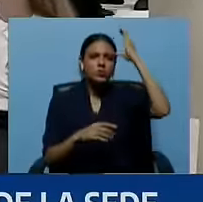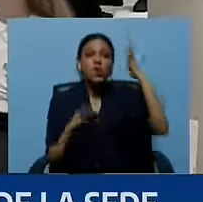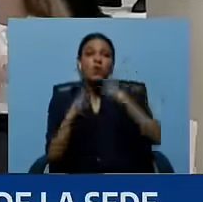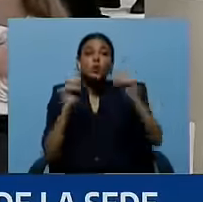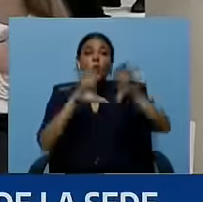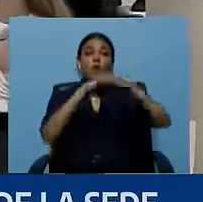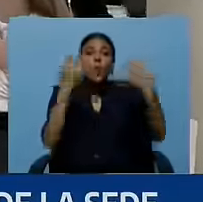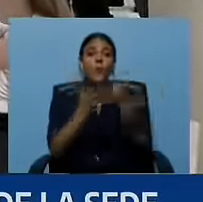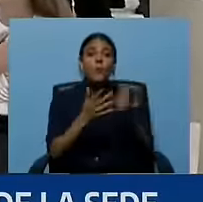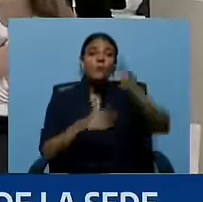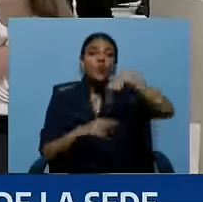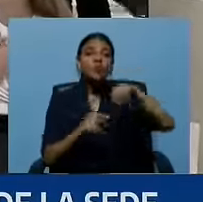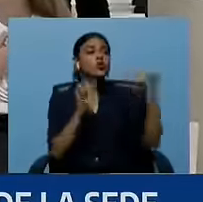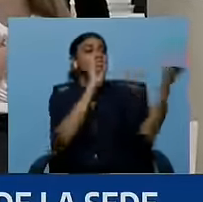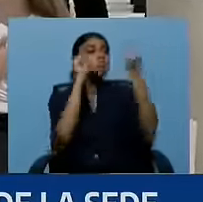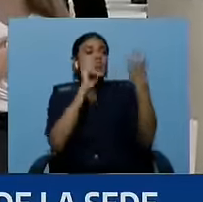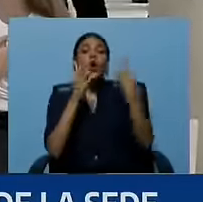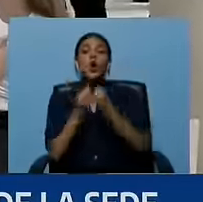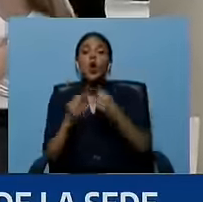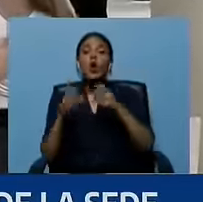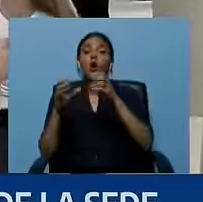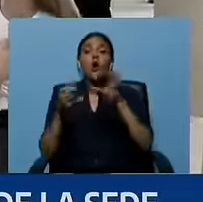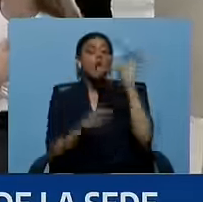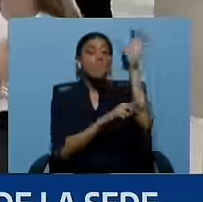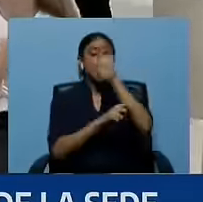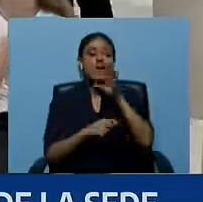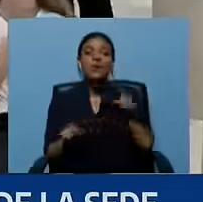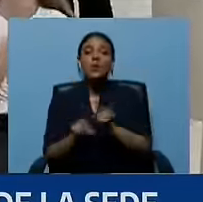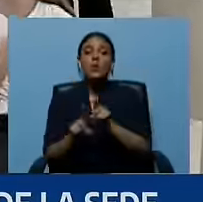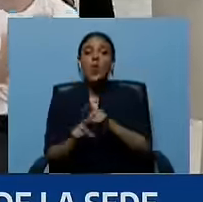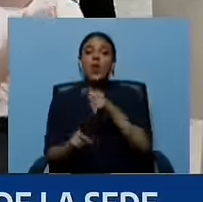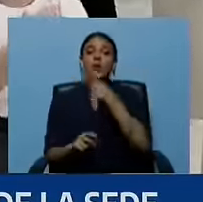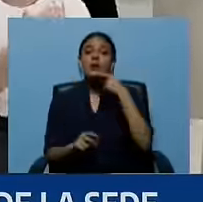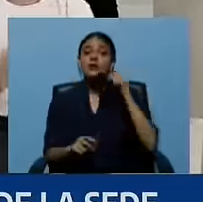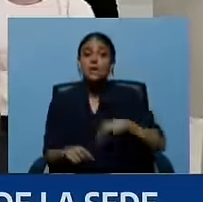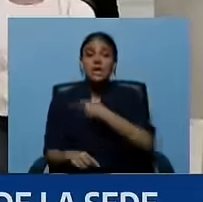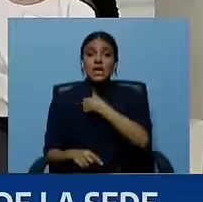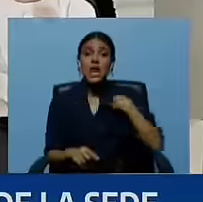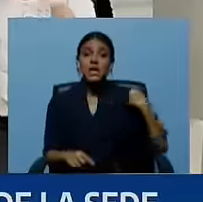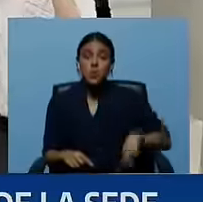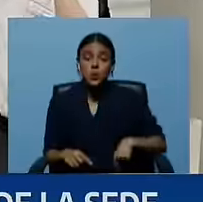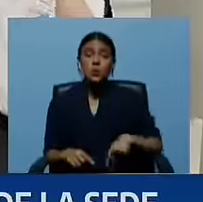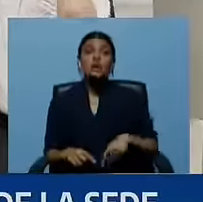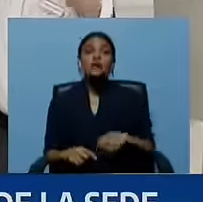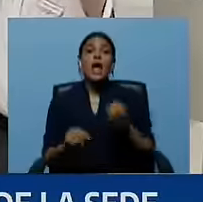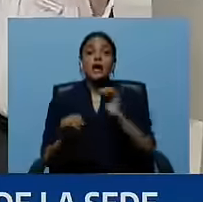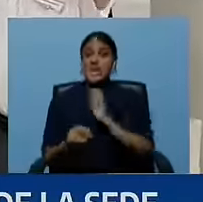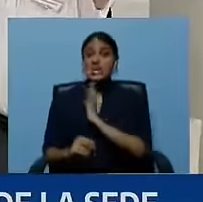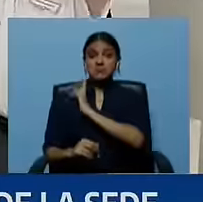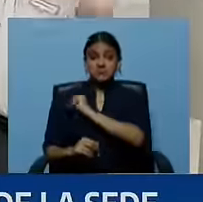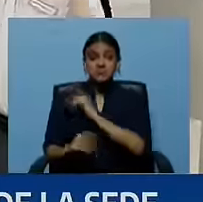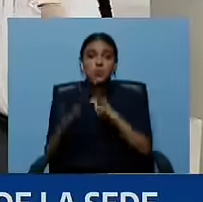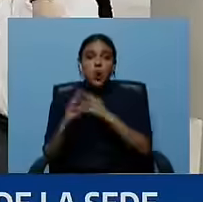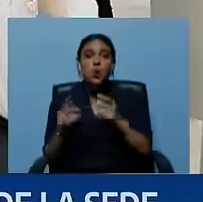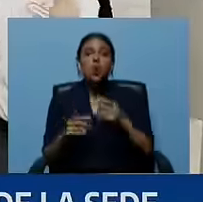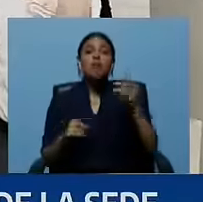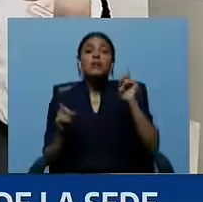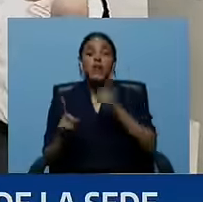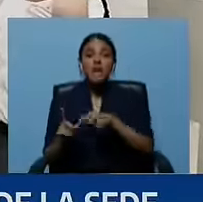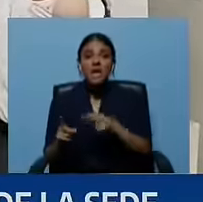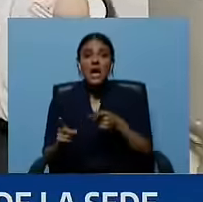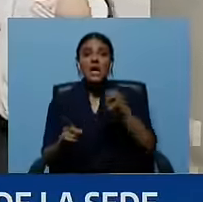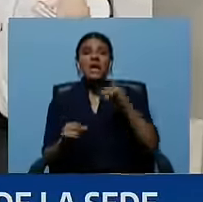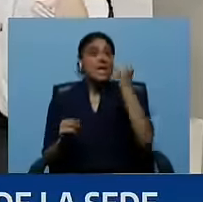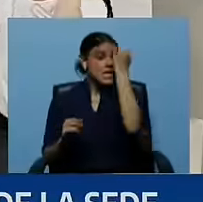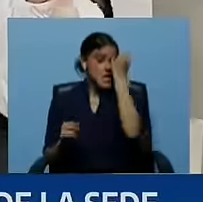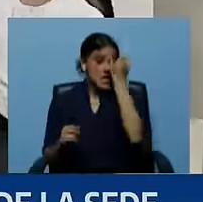mundo, de China, Rusia, Irán, la India e inclusive de Estados Unidos,